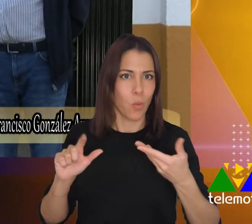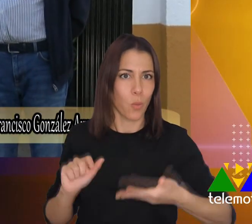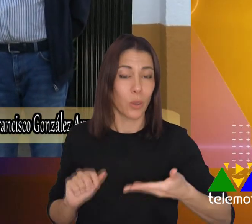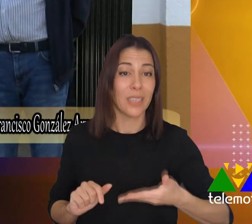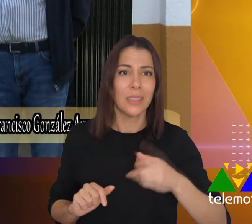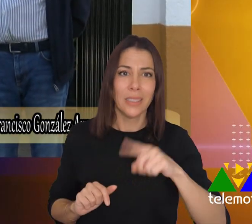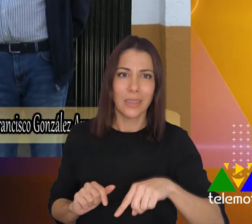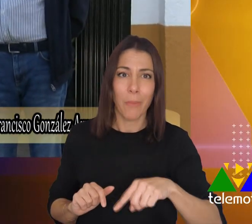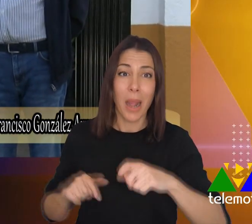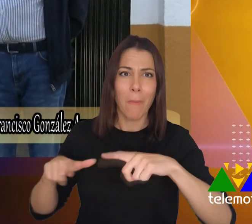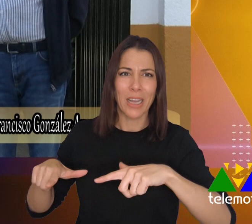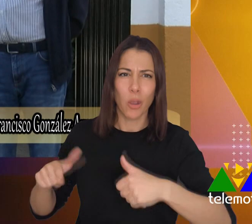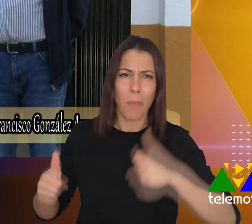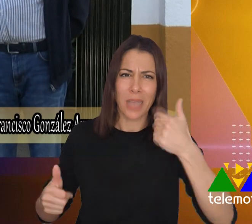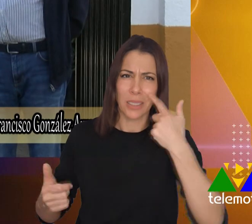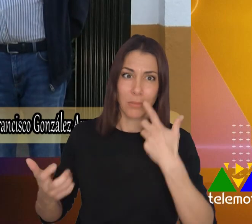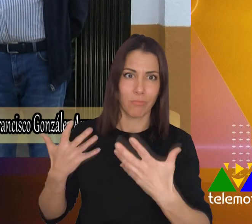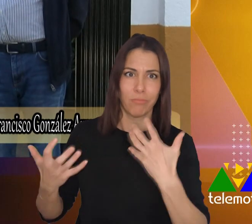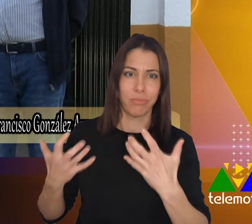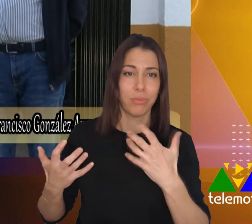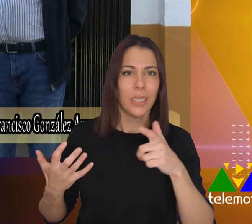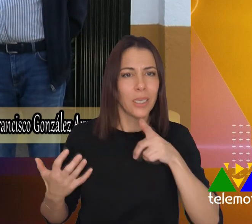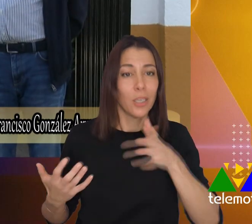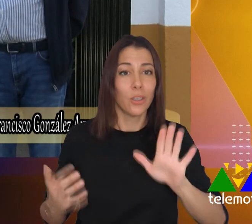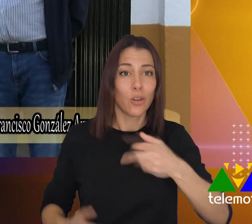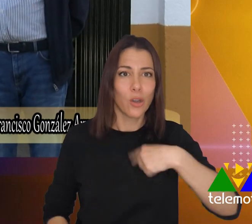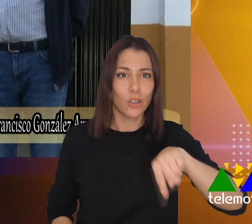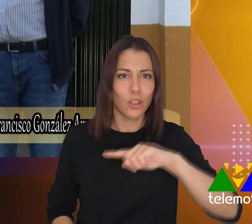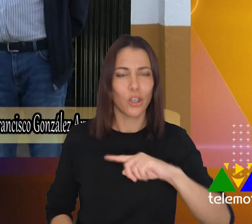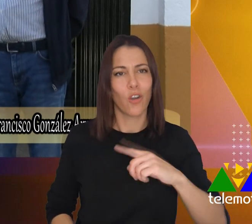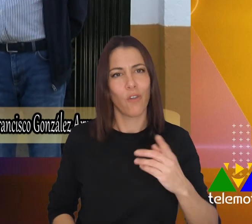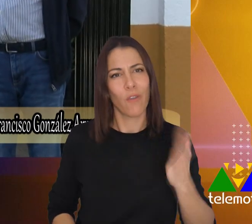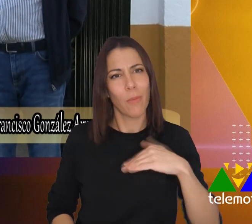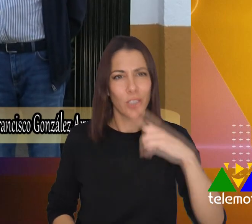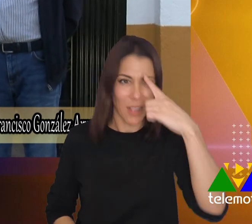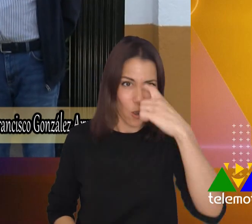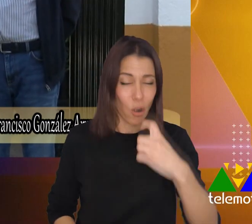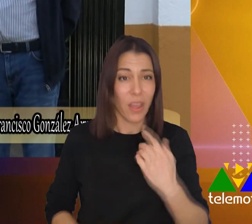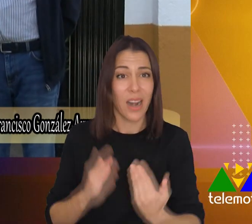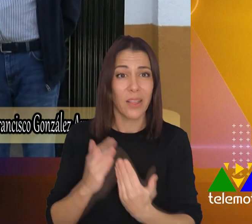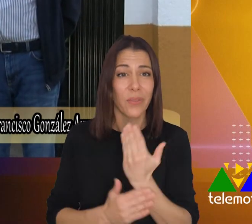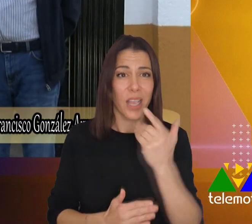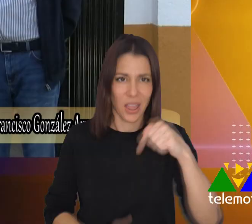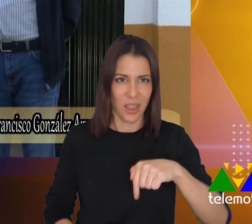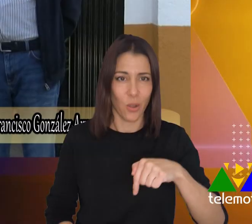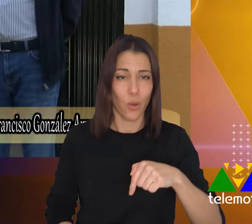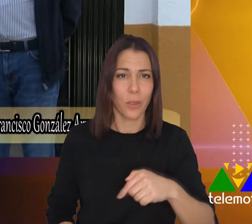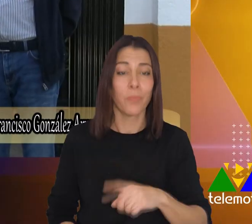patio más vistoso, podríamos decirlo así, y el cual nosotros vamos a recordar en el día de hoy.